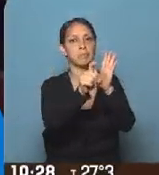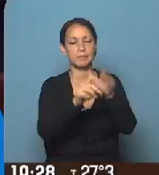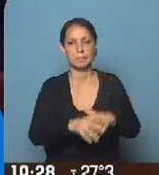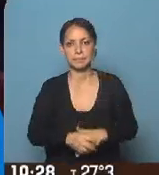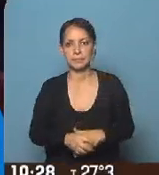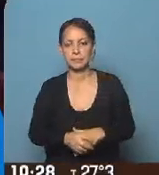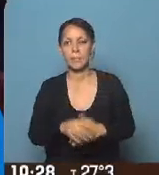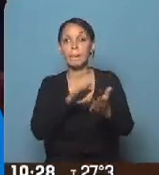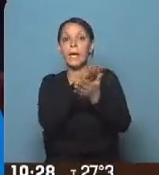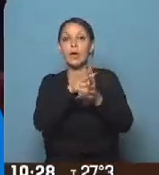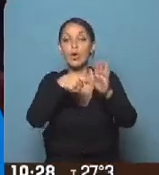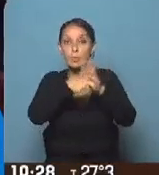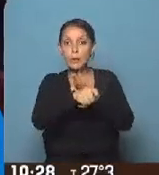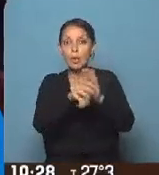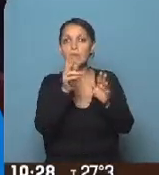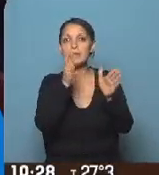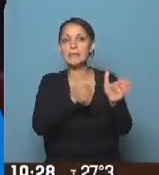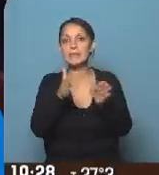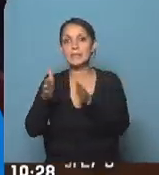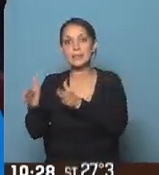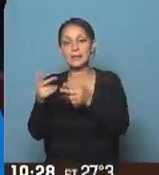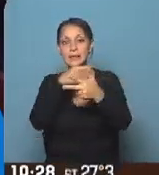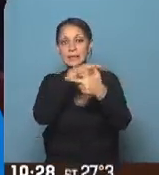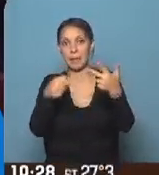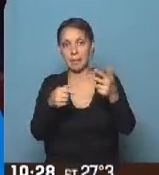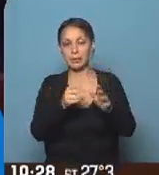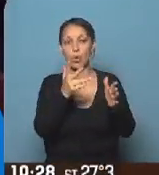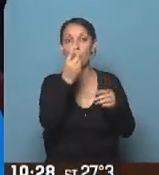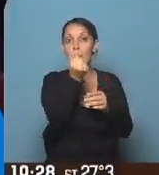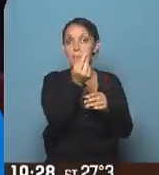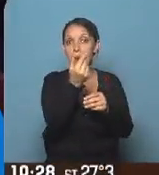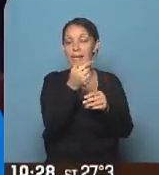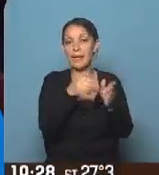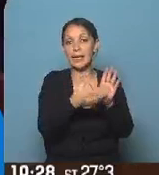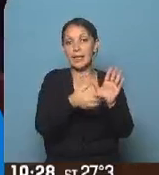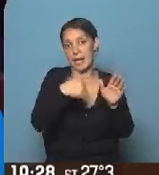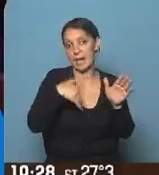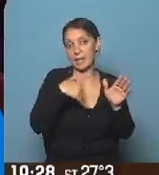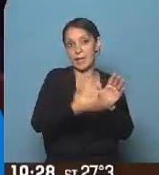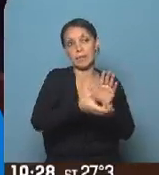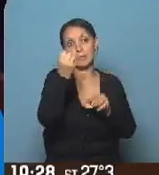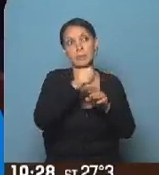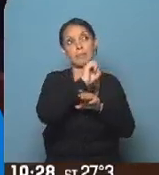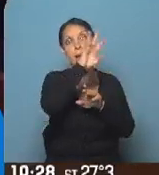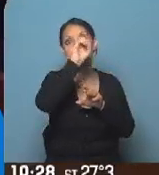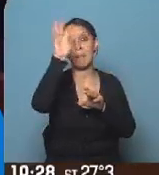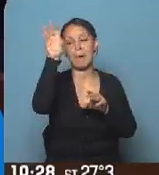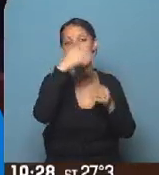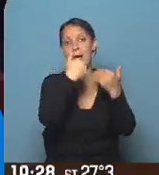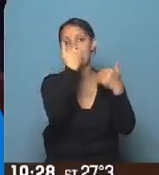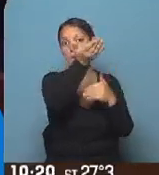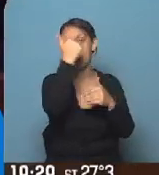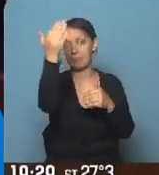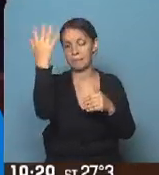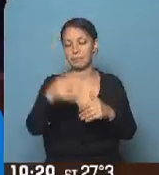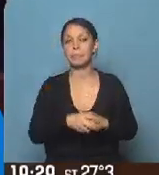andariveles. Hubo un dinero que se sacó del país y que se tradujo a cuentas, a paraísos fiscales, a propiedades, secretarios